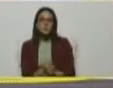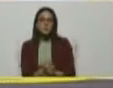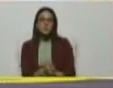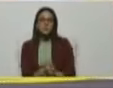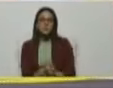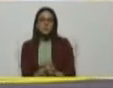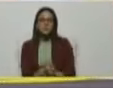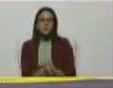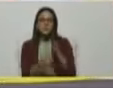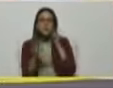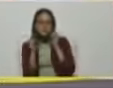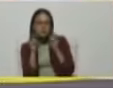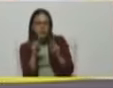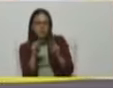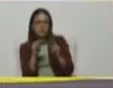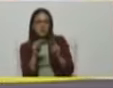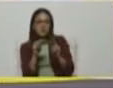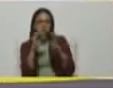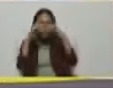con los binoculares de la época